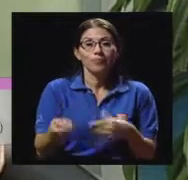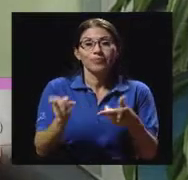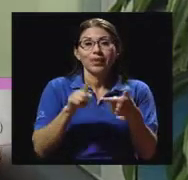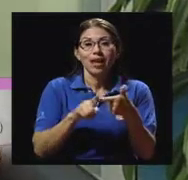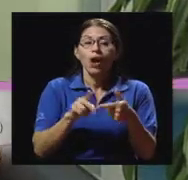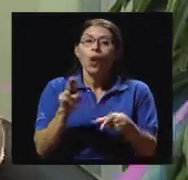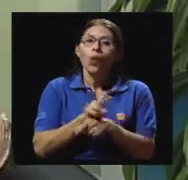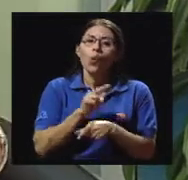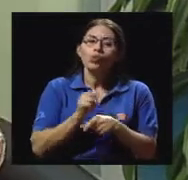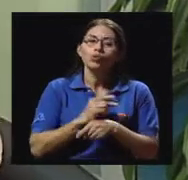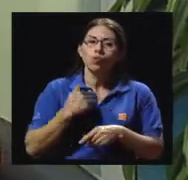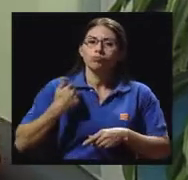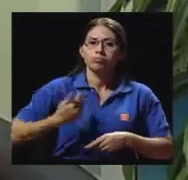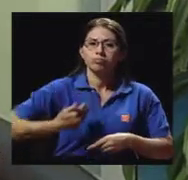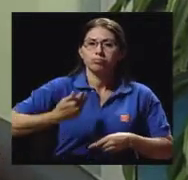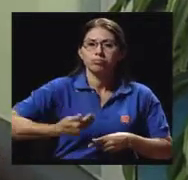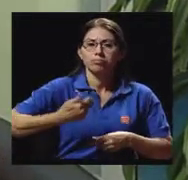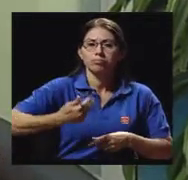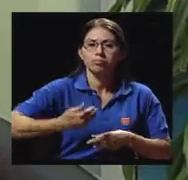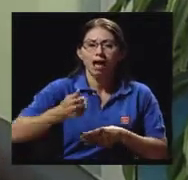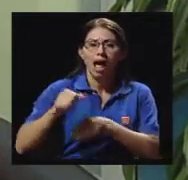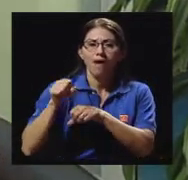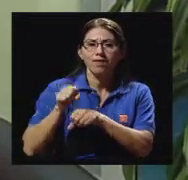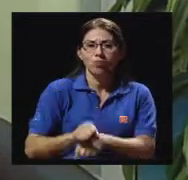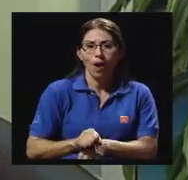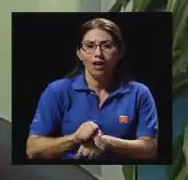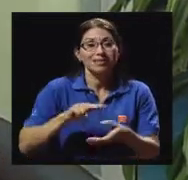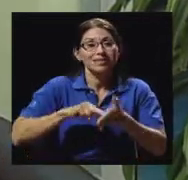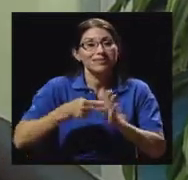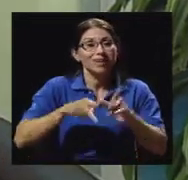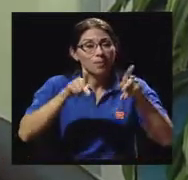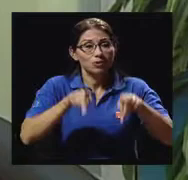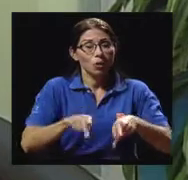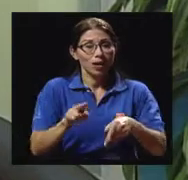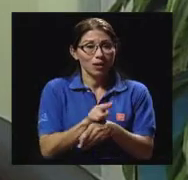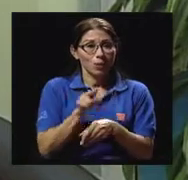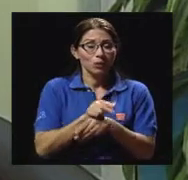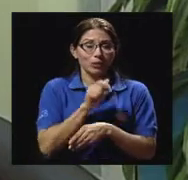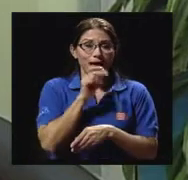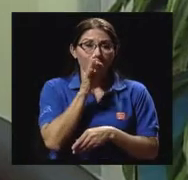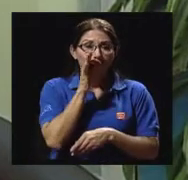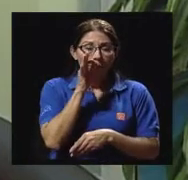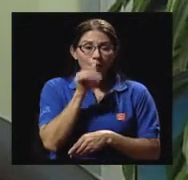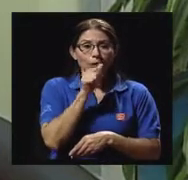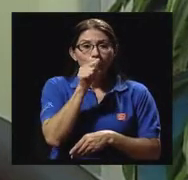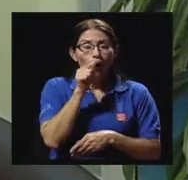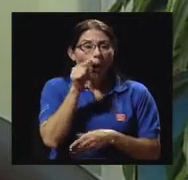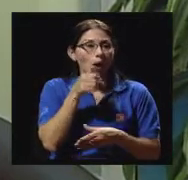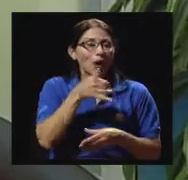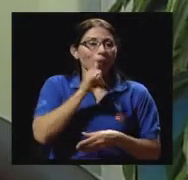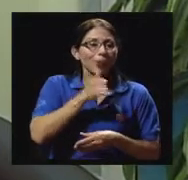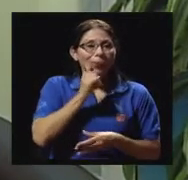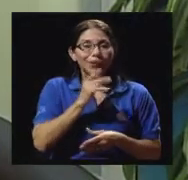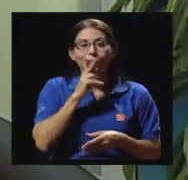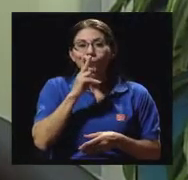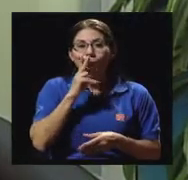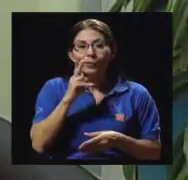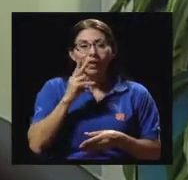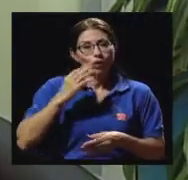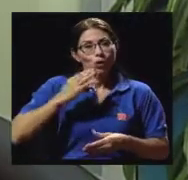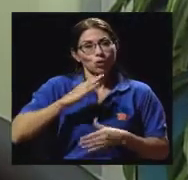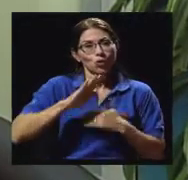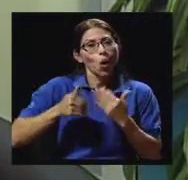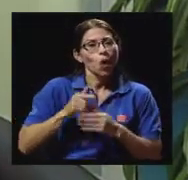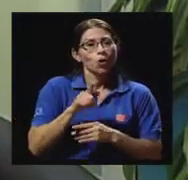recurrente o consumo habitual, bueno, la persona que ya consume todos los meses, ya por lo menos va